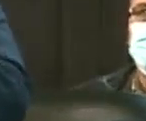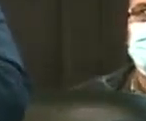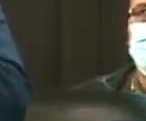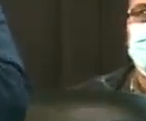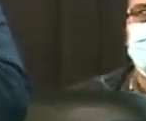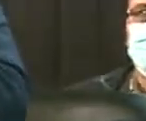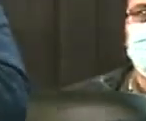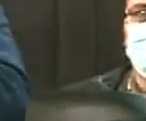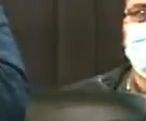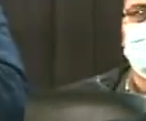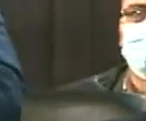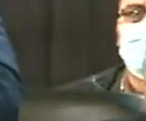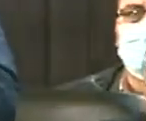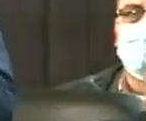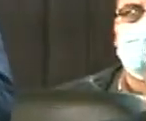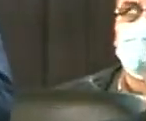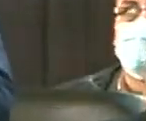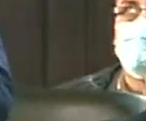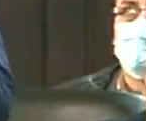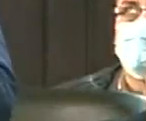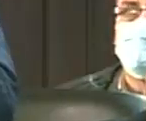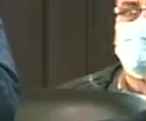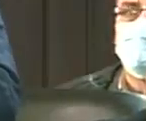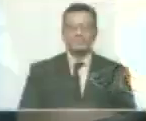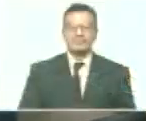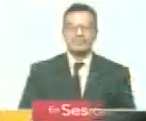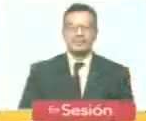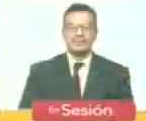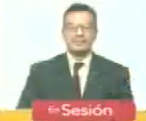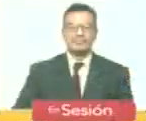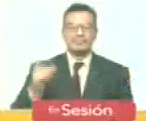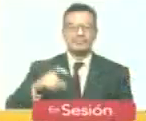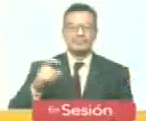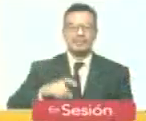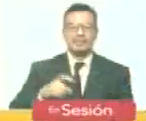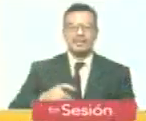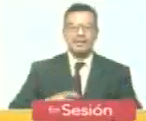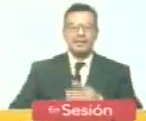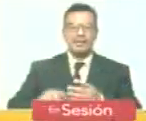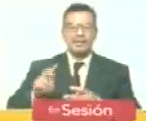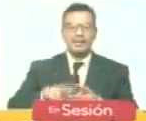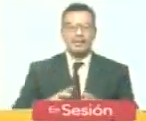proyecto de acuerdo que ha presentado el diputado Rodolfo Sanz por la necesaria, inútil